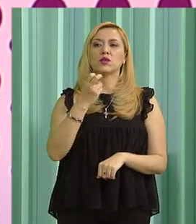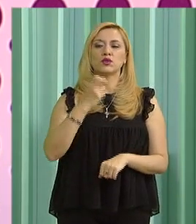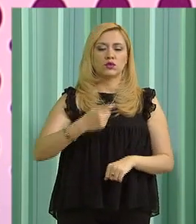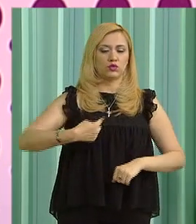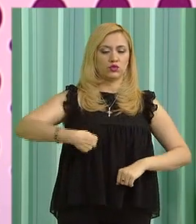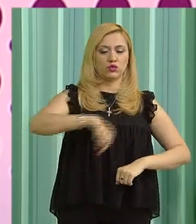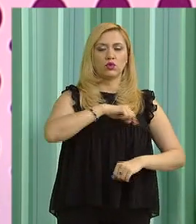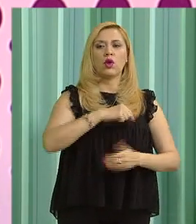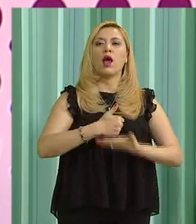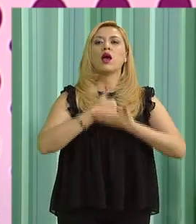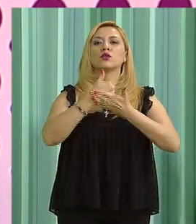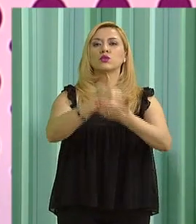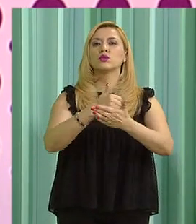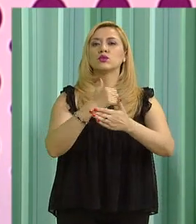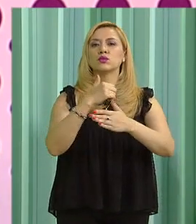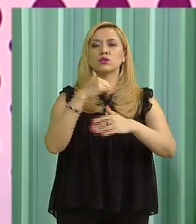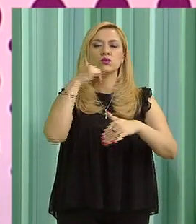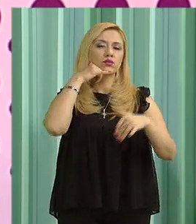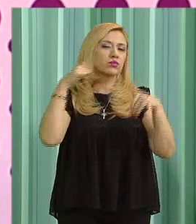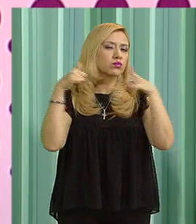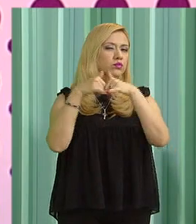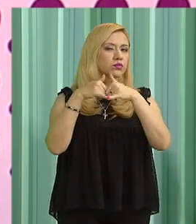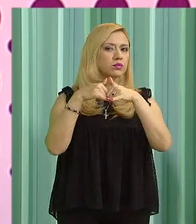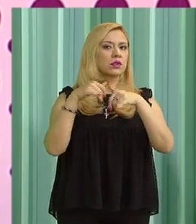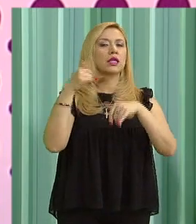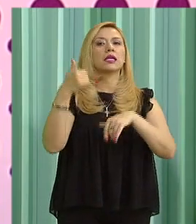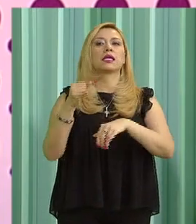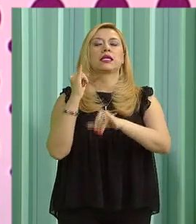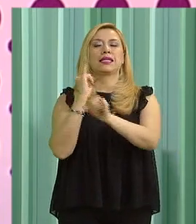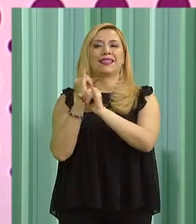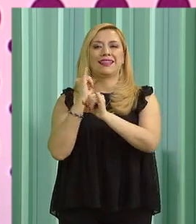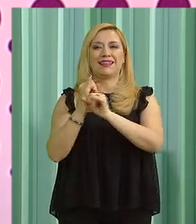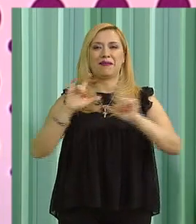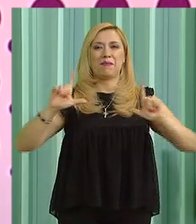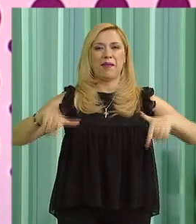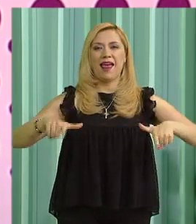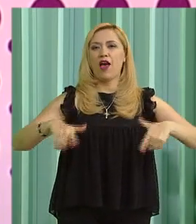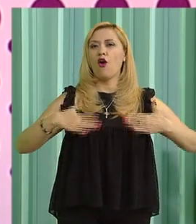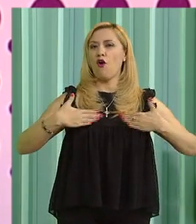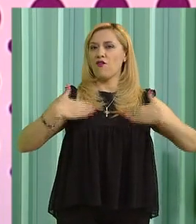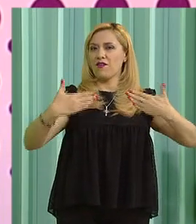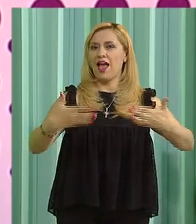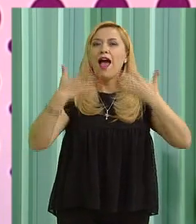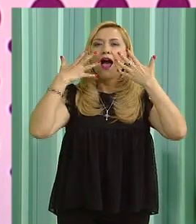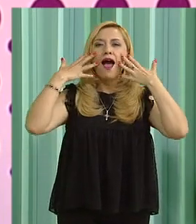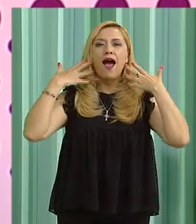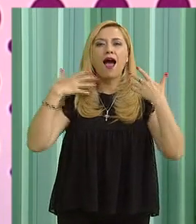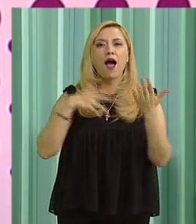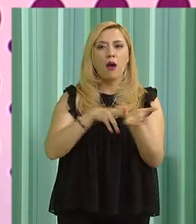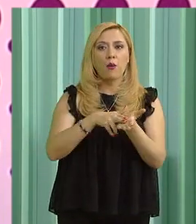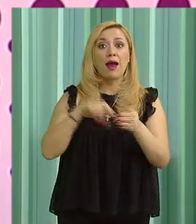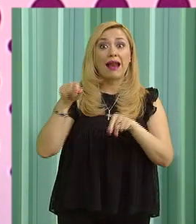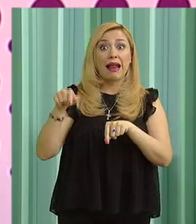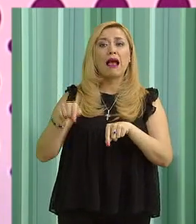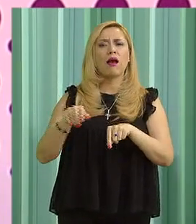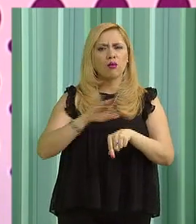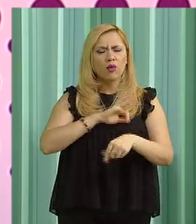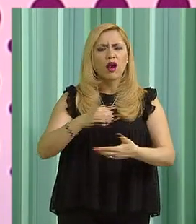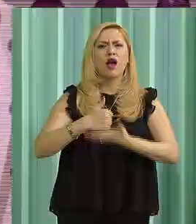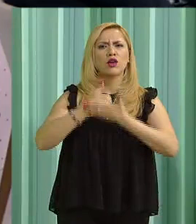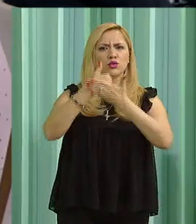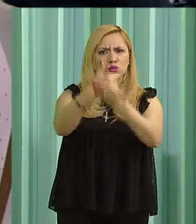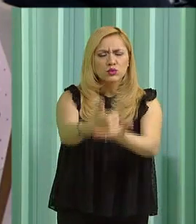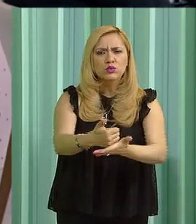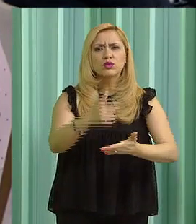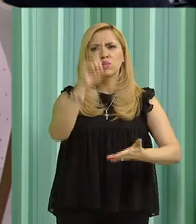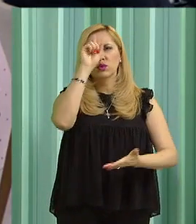trabajo en la línea de ayuda y a través de Confía en el Jaguar es que todas las personas tengan toda la información que necesitan para poder tomar decisiones y para